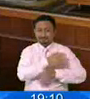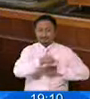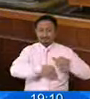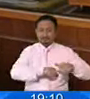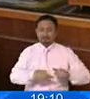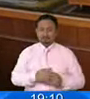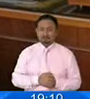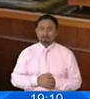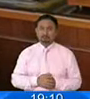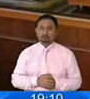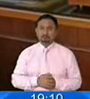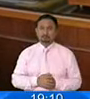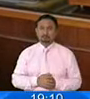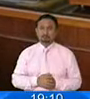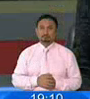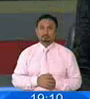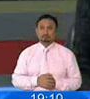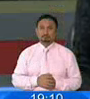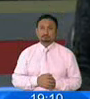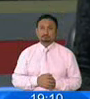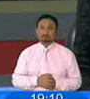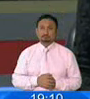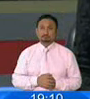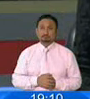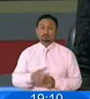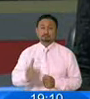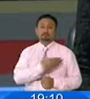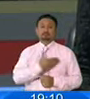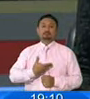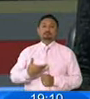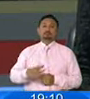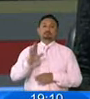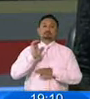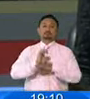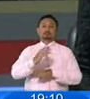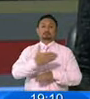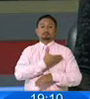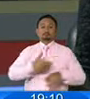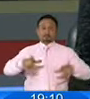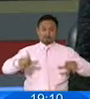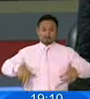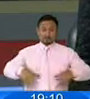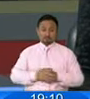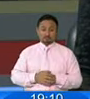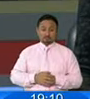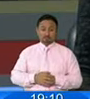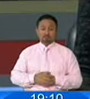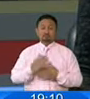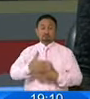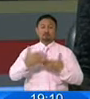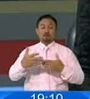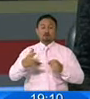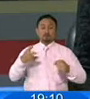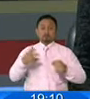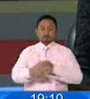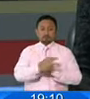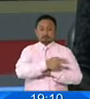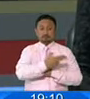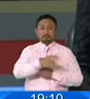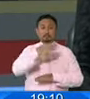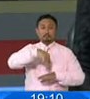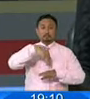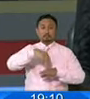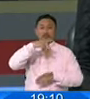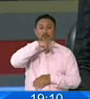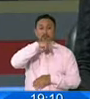pasadas. Informó Javier Gallo. El presidente de la República, Lenín Moreno, inauguró obras en los cantones de Manta y Puerto Viejo. Durante